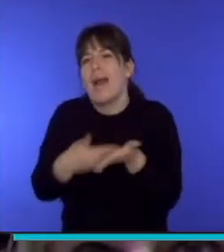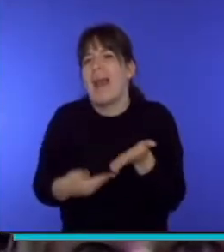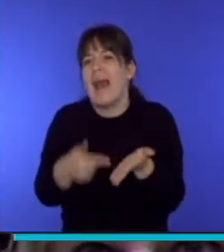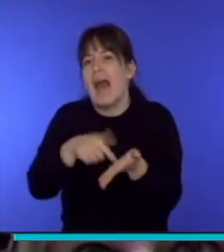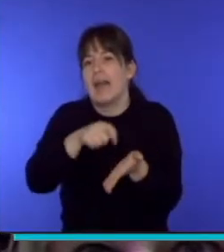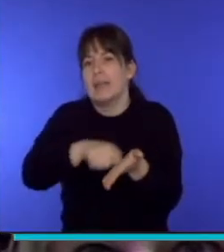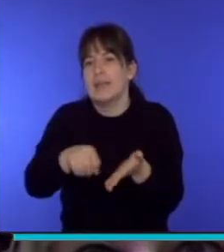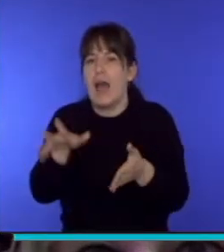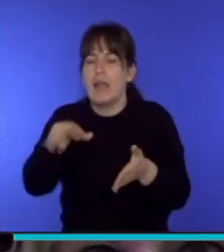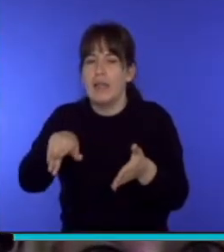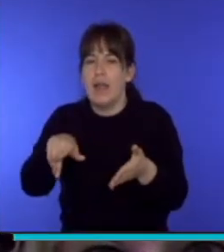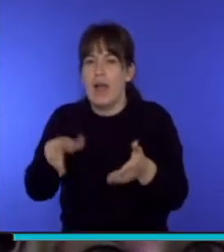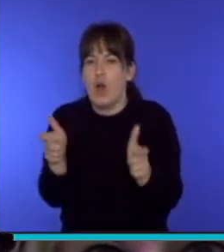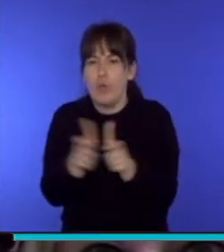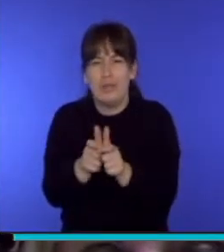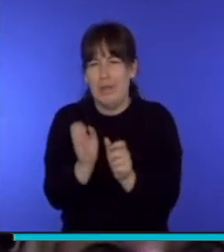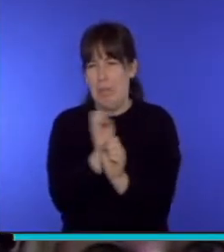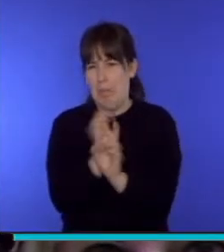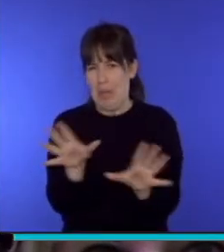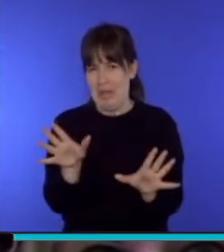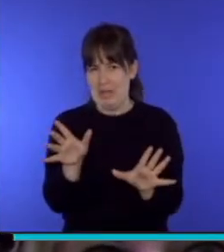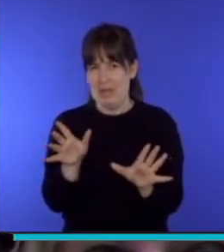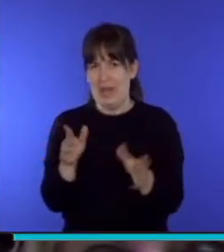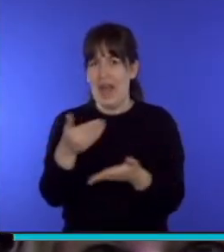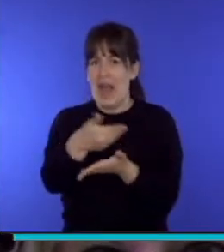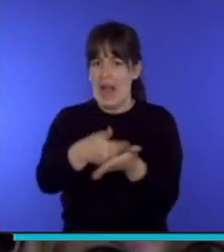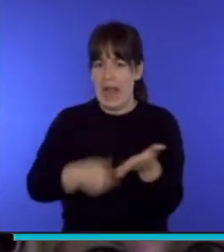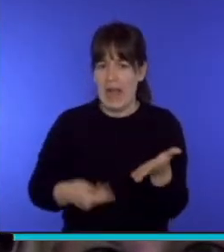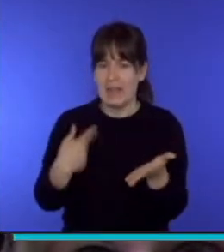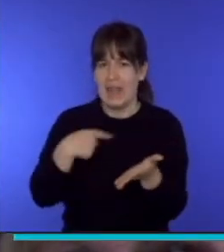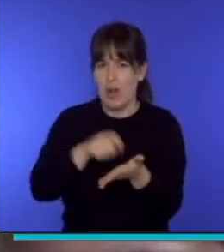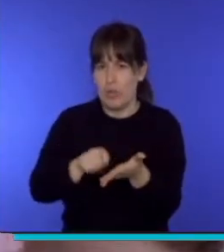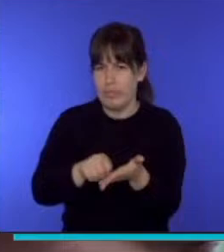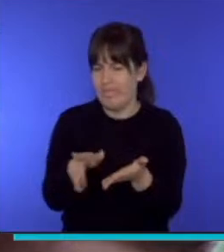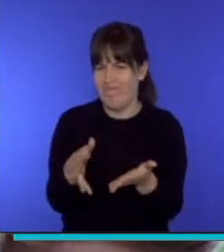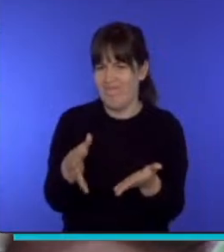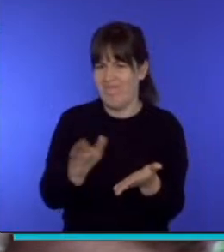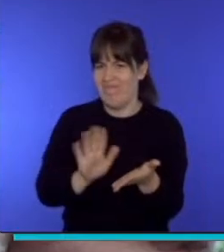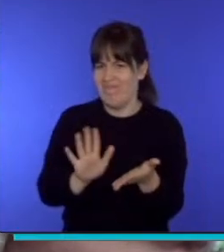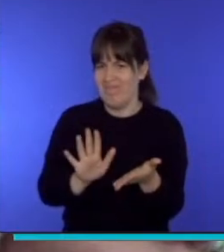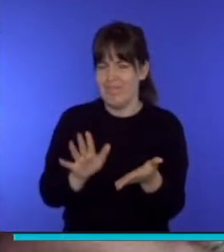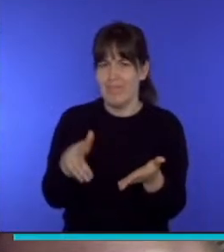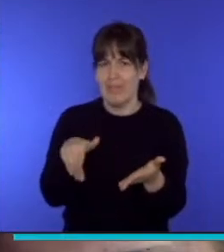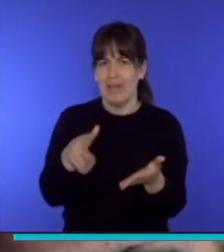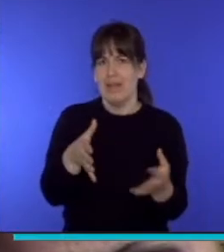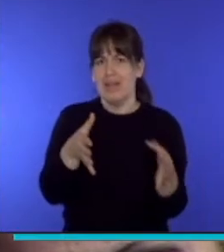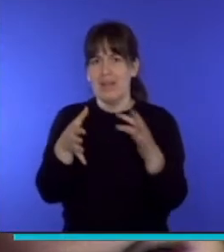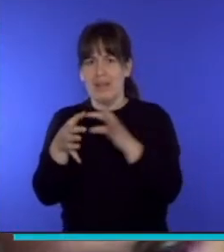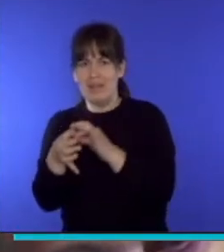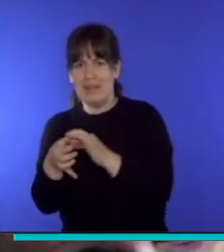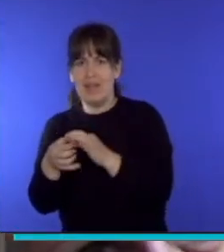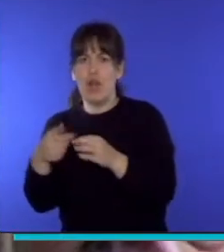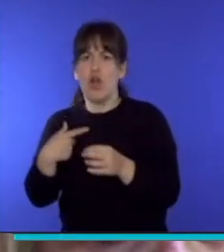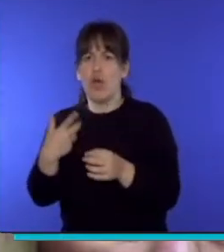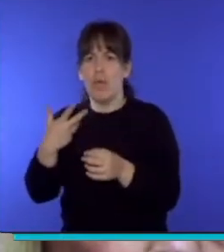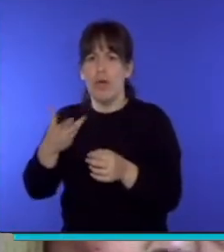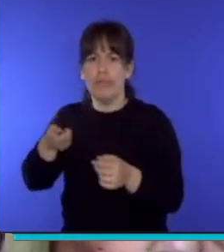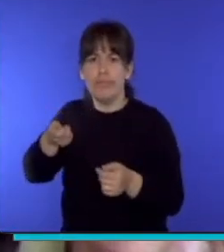queda horrible, ¿sí? Porque la carta de la Junta tuvo que ver con la con el homicidio de Rodolfo